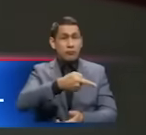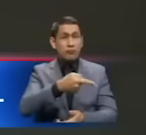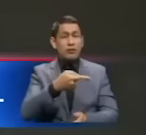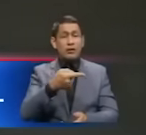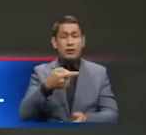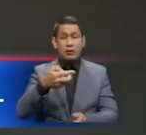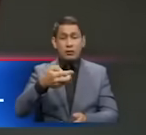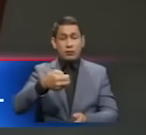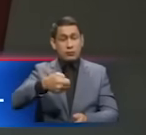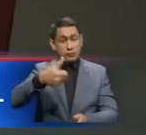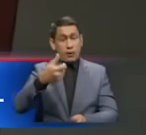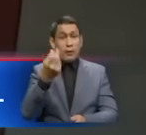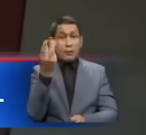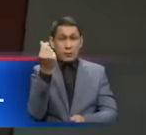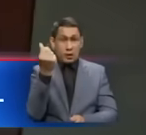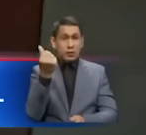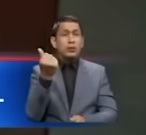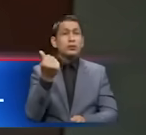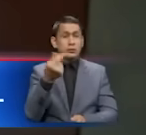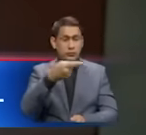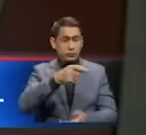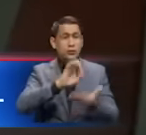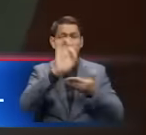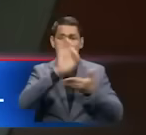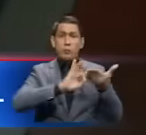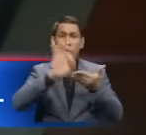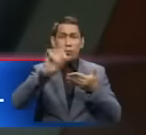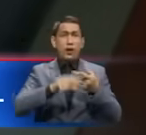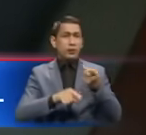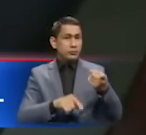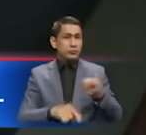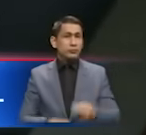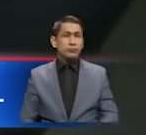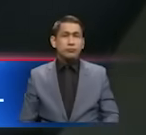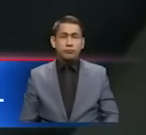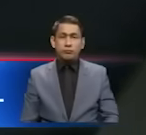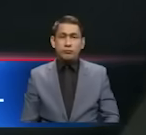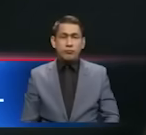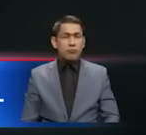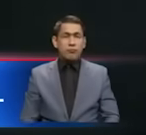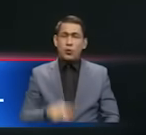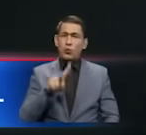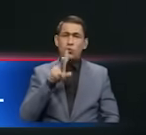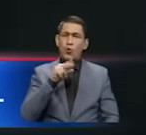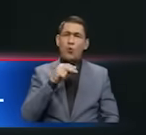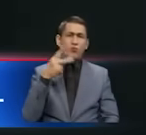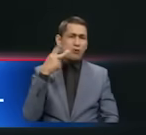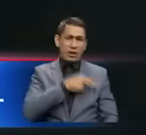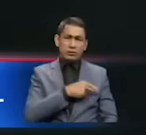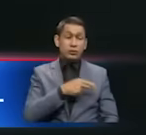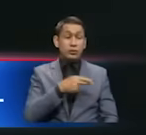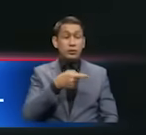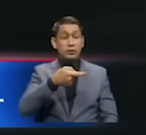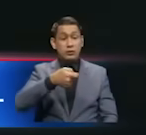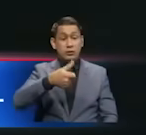debidamente respaldadas con activos líquidos, es decir, no se va a generar inflación por poner en circulación